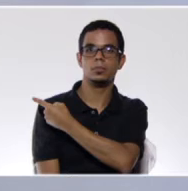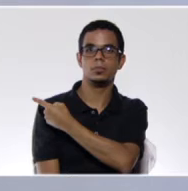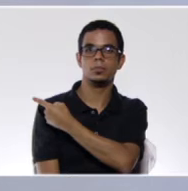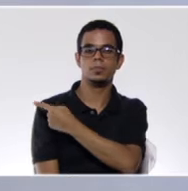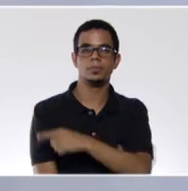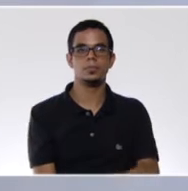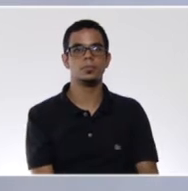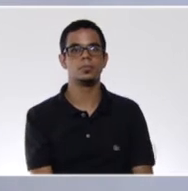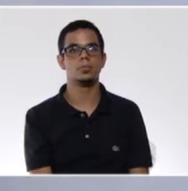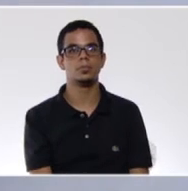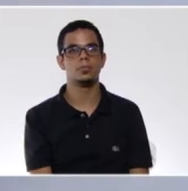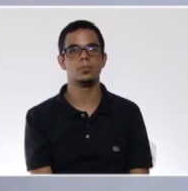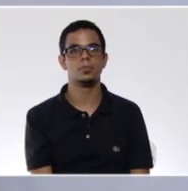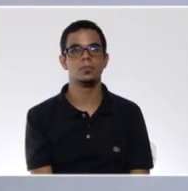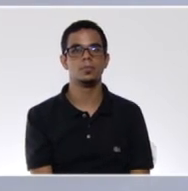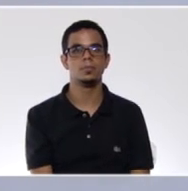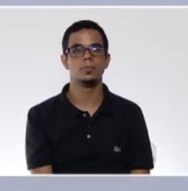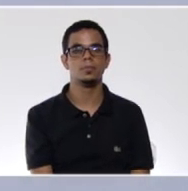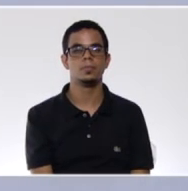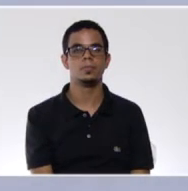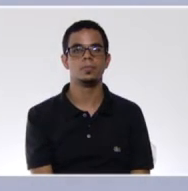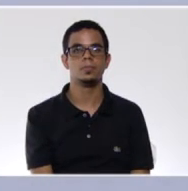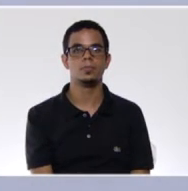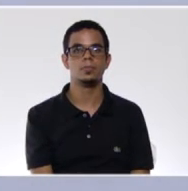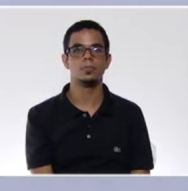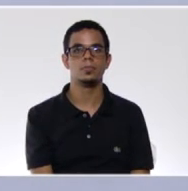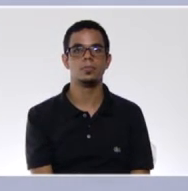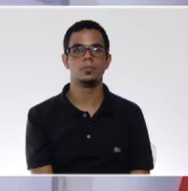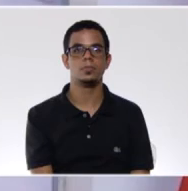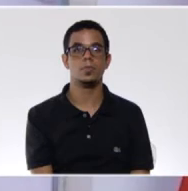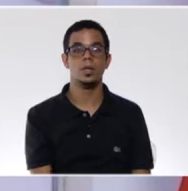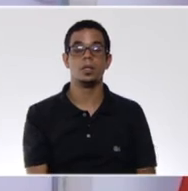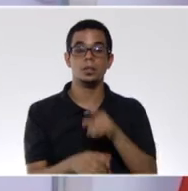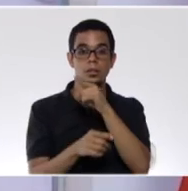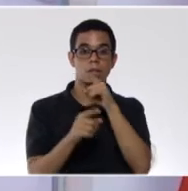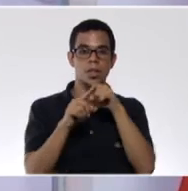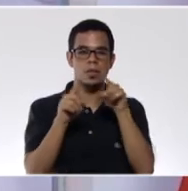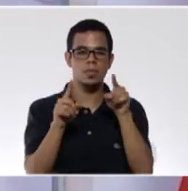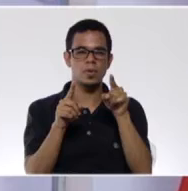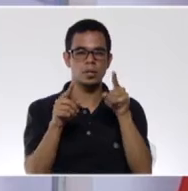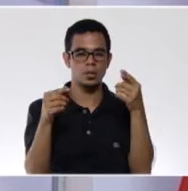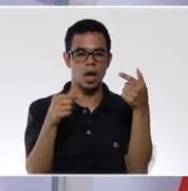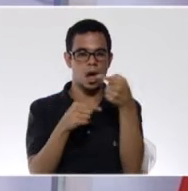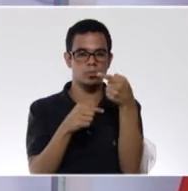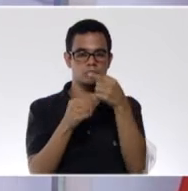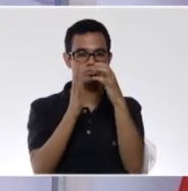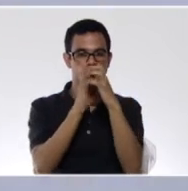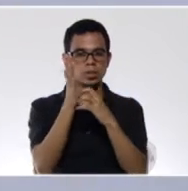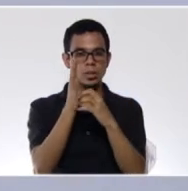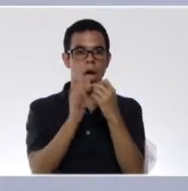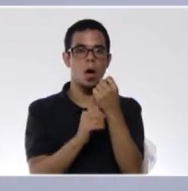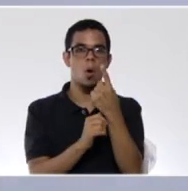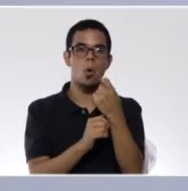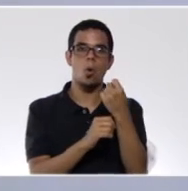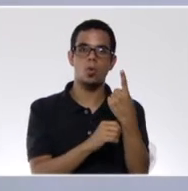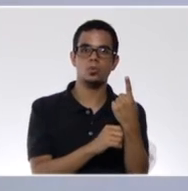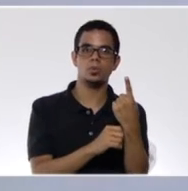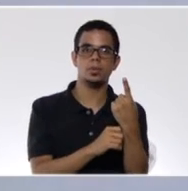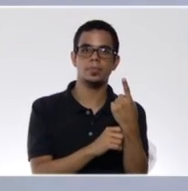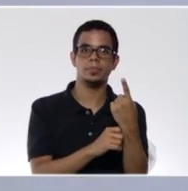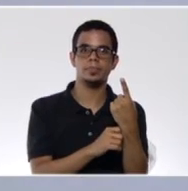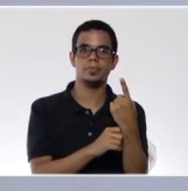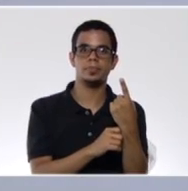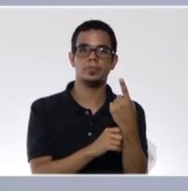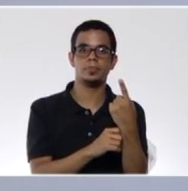igual a c sub 2 al cuadrado. Esa diferencia da 11. 36 menos 25